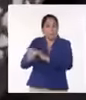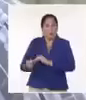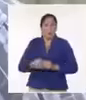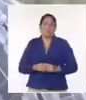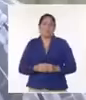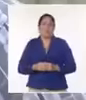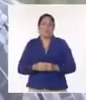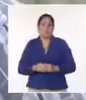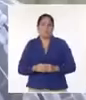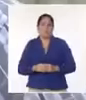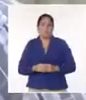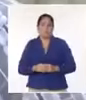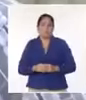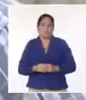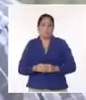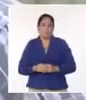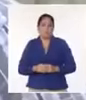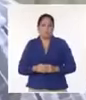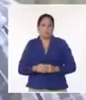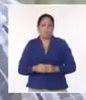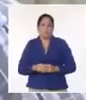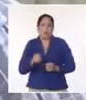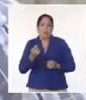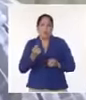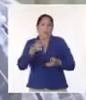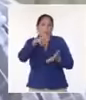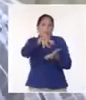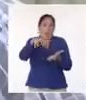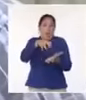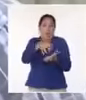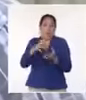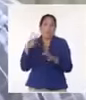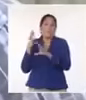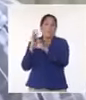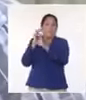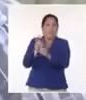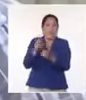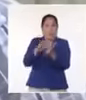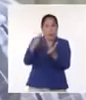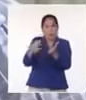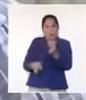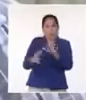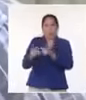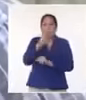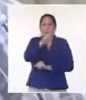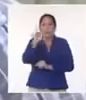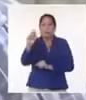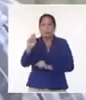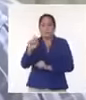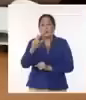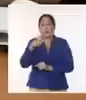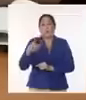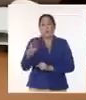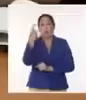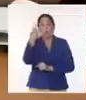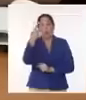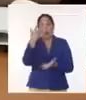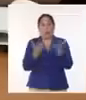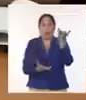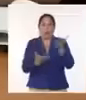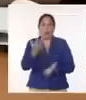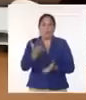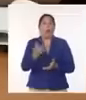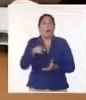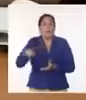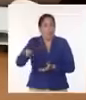delitos. Mercado informal donde era vendido cada saco de arroz a razón de 200 pesos la libra y que le permitía lucrar a cada